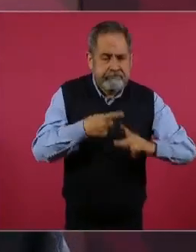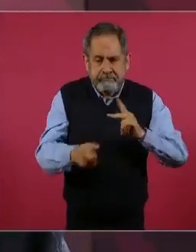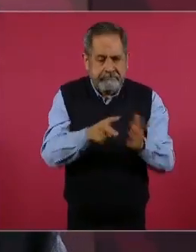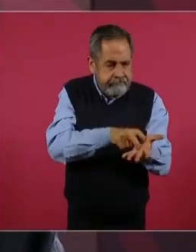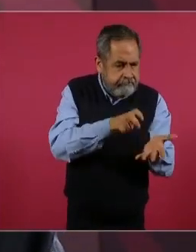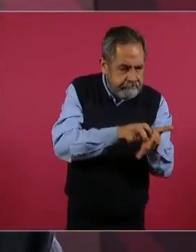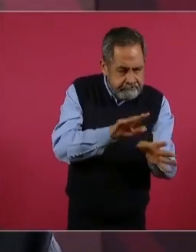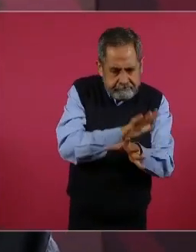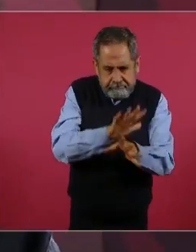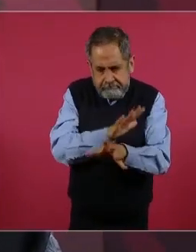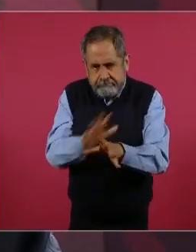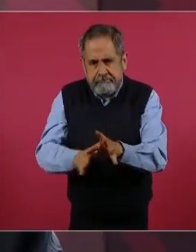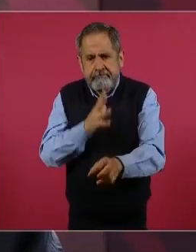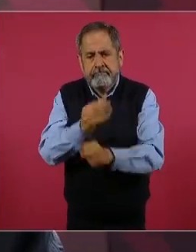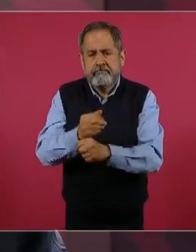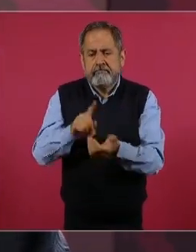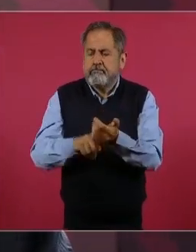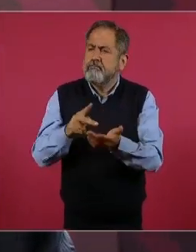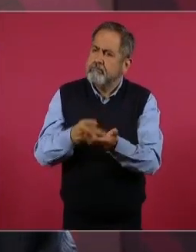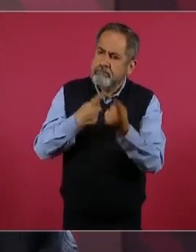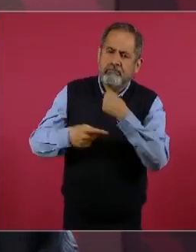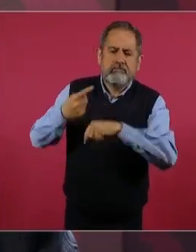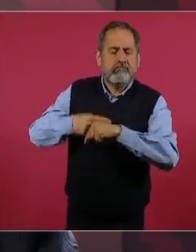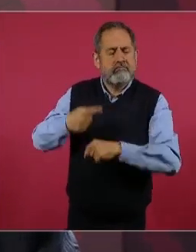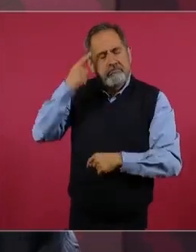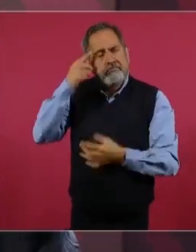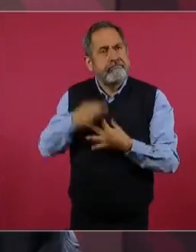a la moral